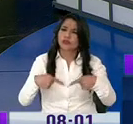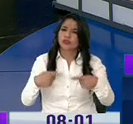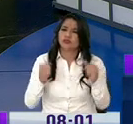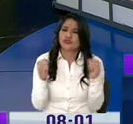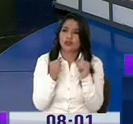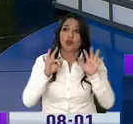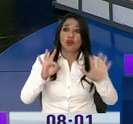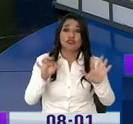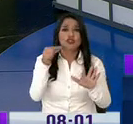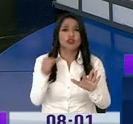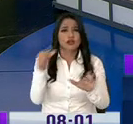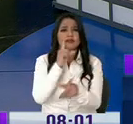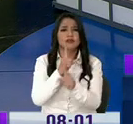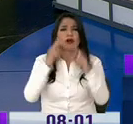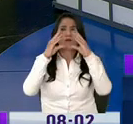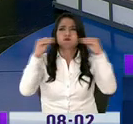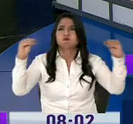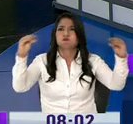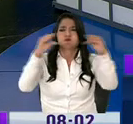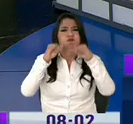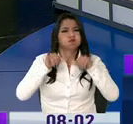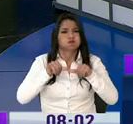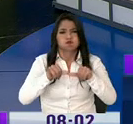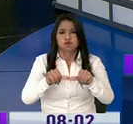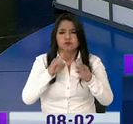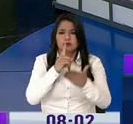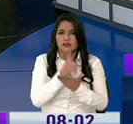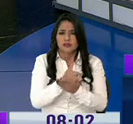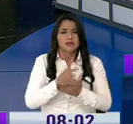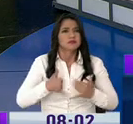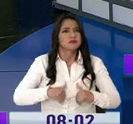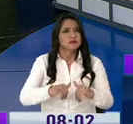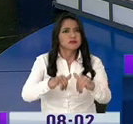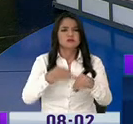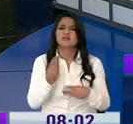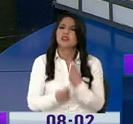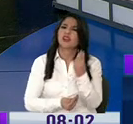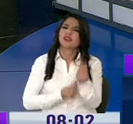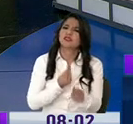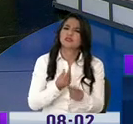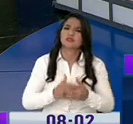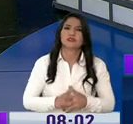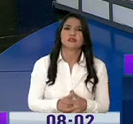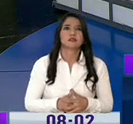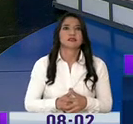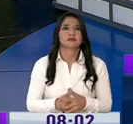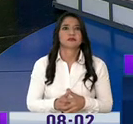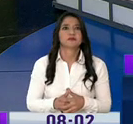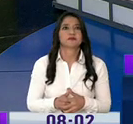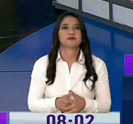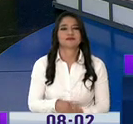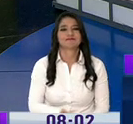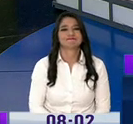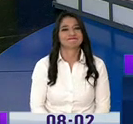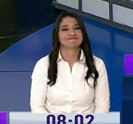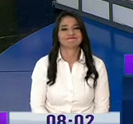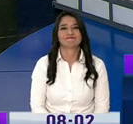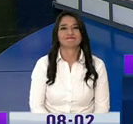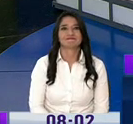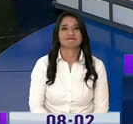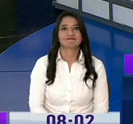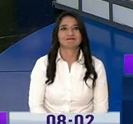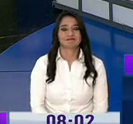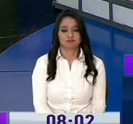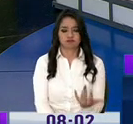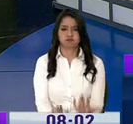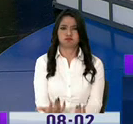razón que tengo frío y está nublado. Realmente, el frío está... O sea, estoy así... ¿Qué será de hacer, señor Álvarez? Ñañita, quemar algo, pero... Vas a poner una